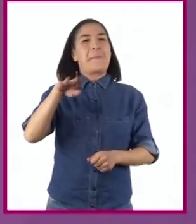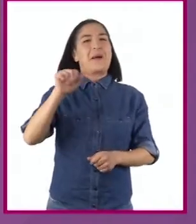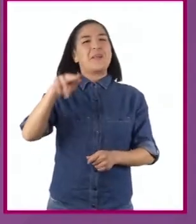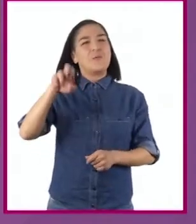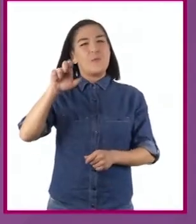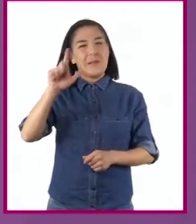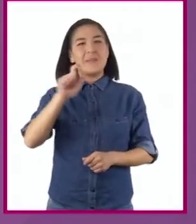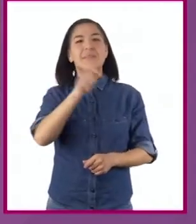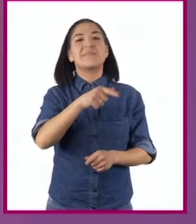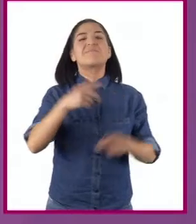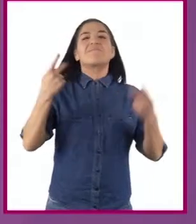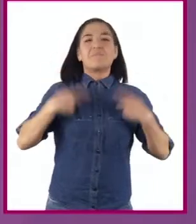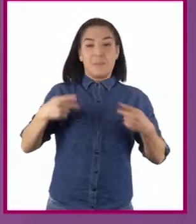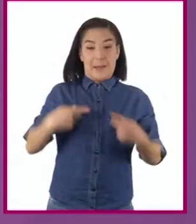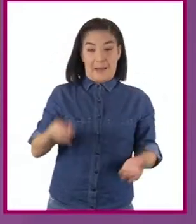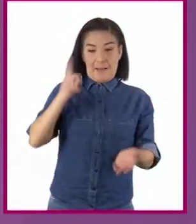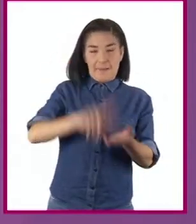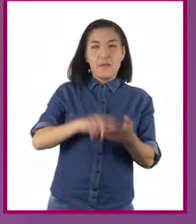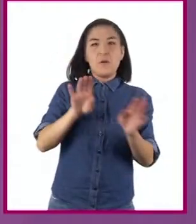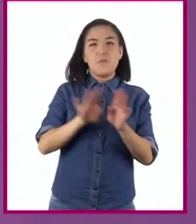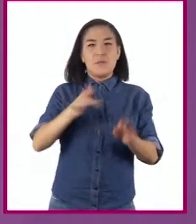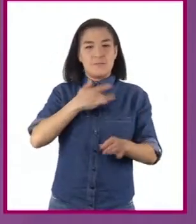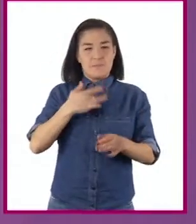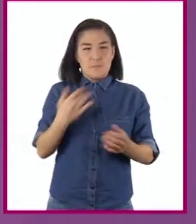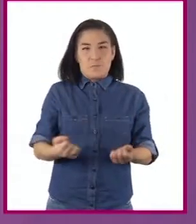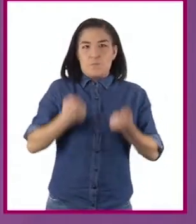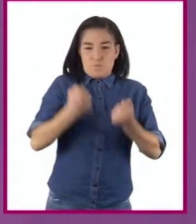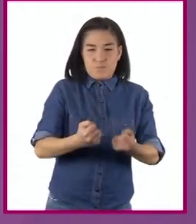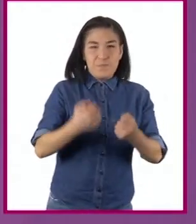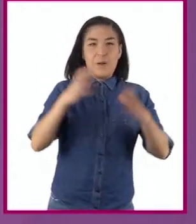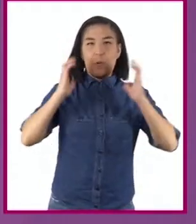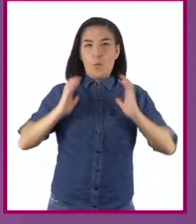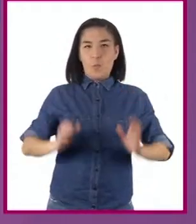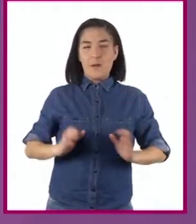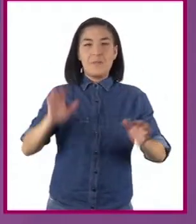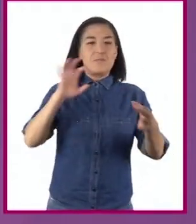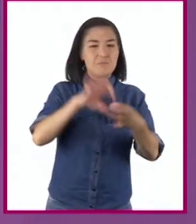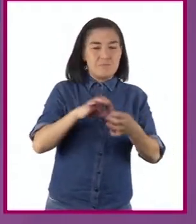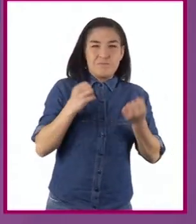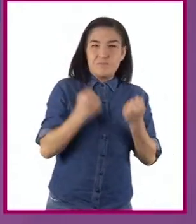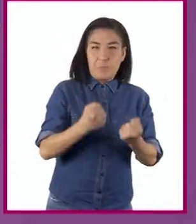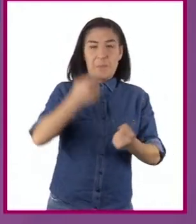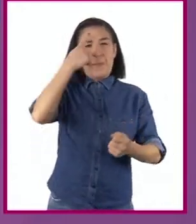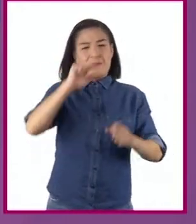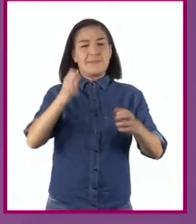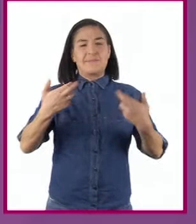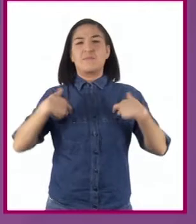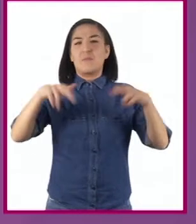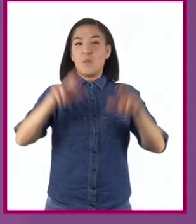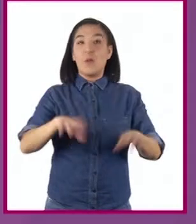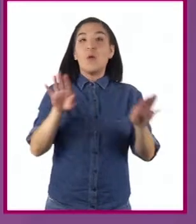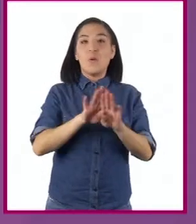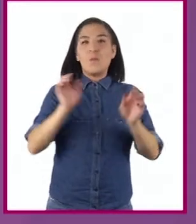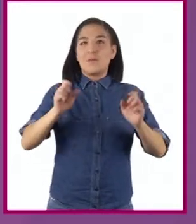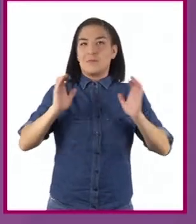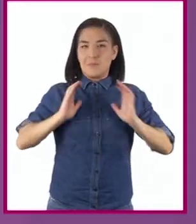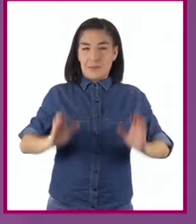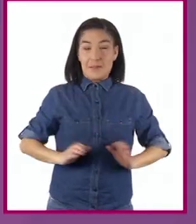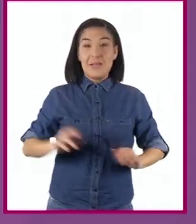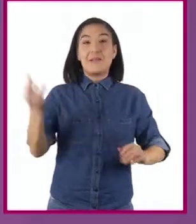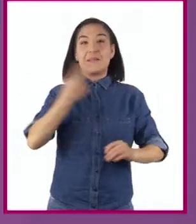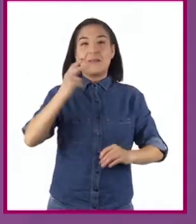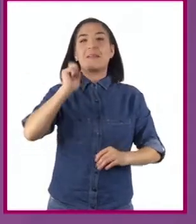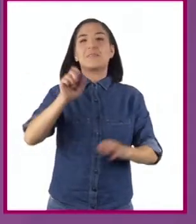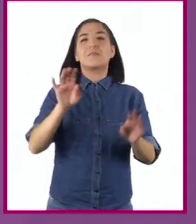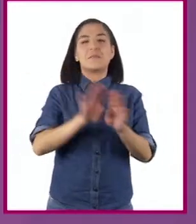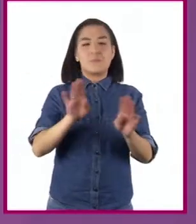es la de una persona ejerciendo una fuerza sobre un cuerpo. Para representar las fuerzas que actúan sobre un cuerpo, se utiliza un